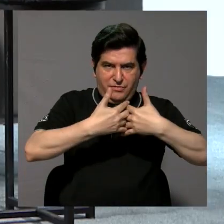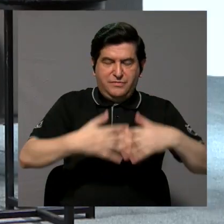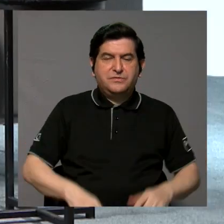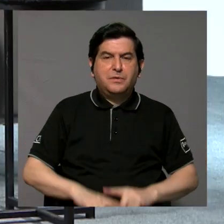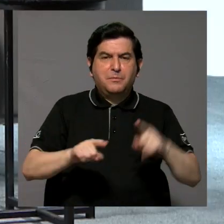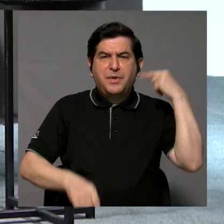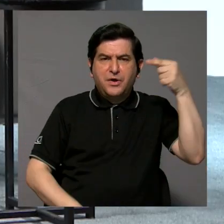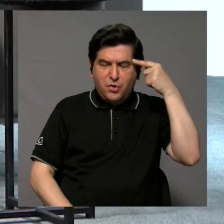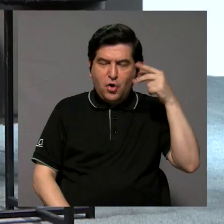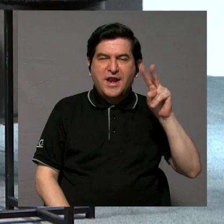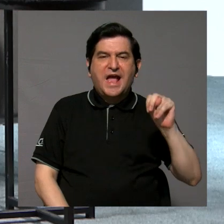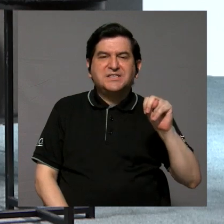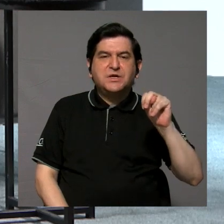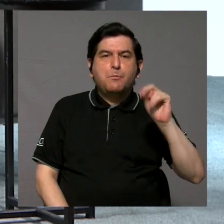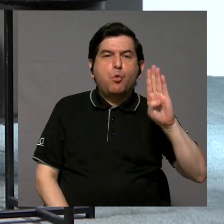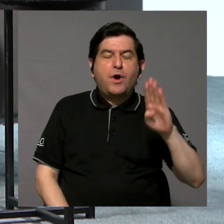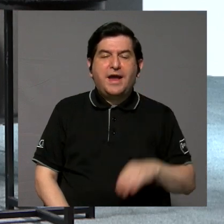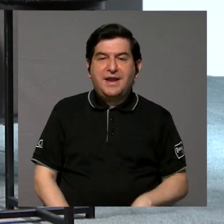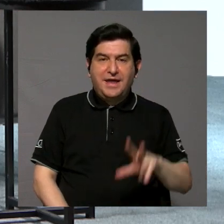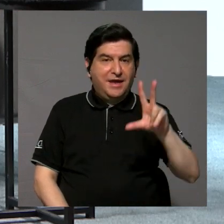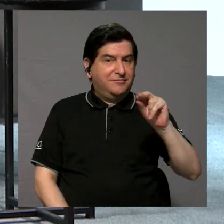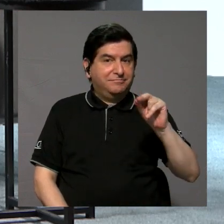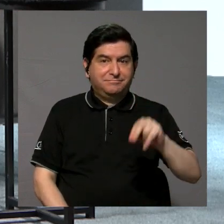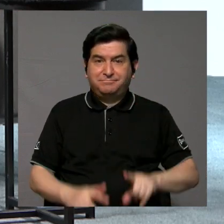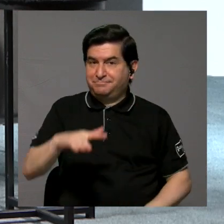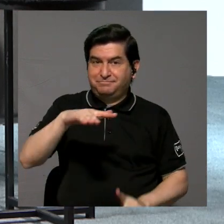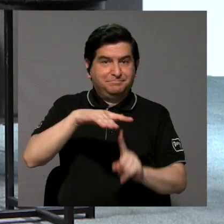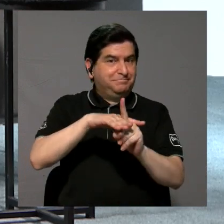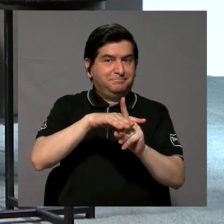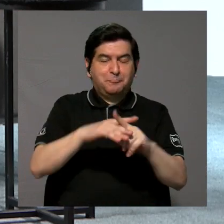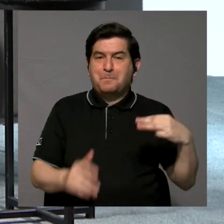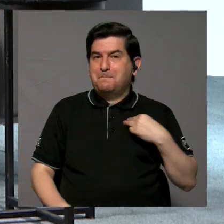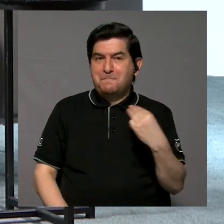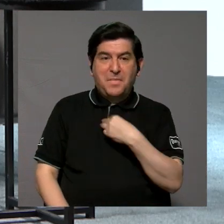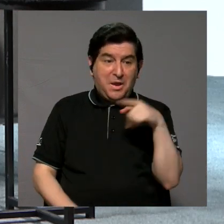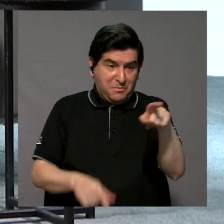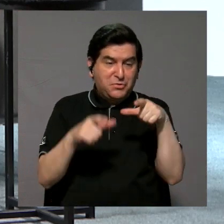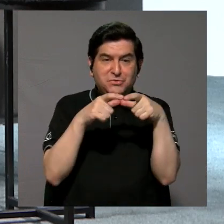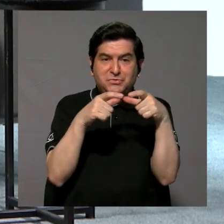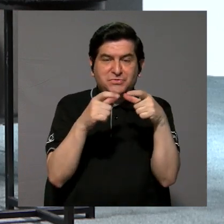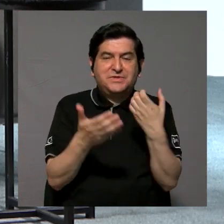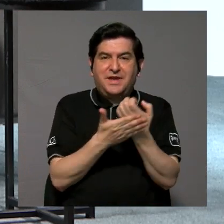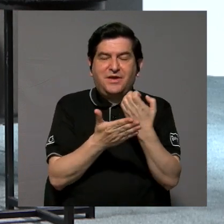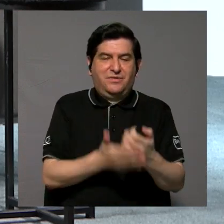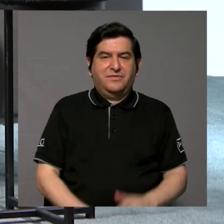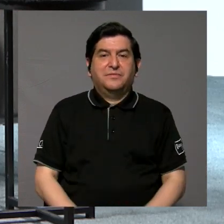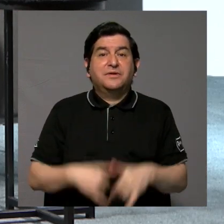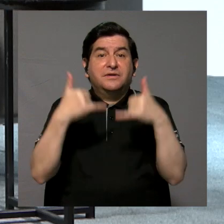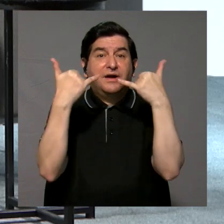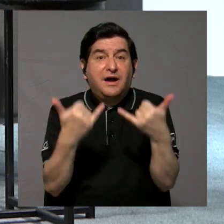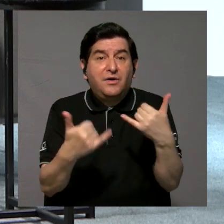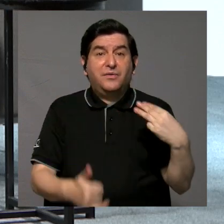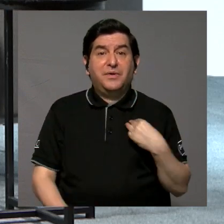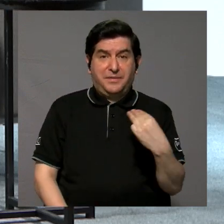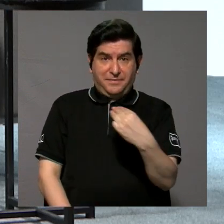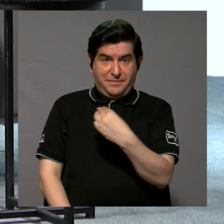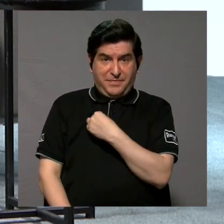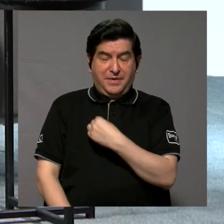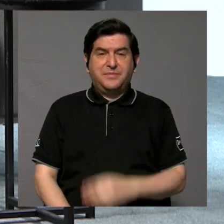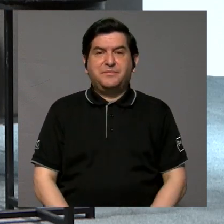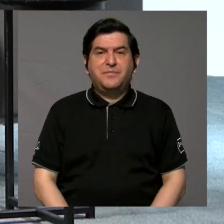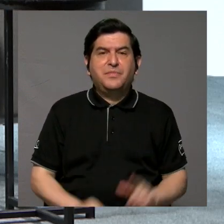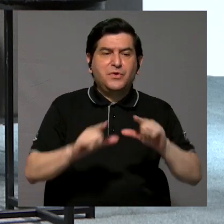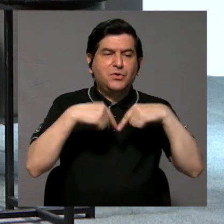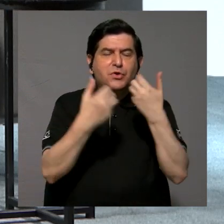el gobierno de Nayib Bukele ya no encontramos a miembros de esa élite económica, sino que vamos a encontrar a miembros de